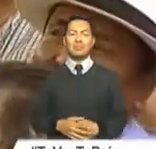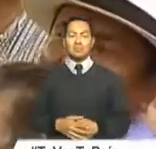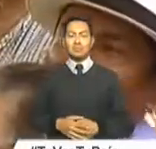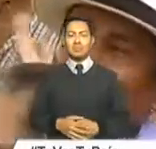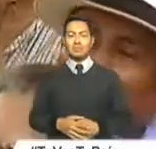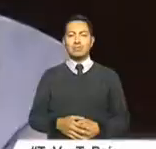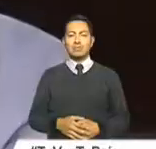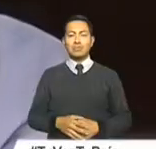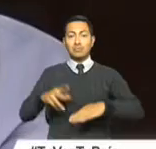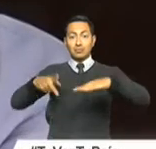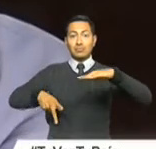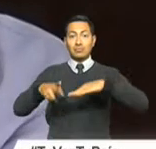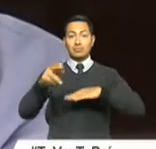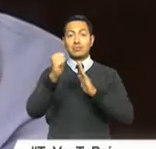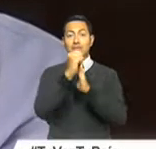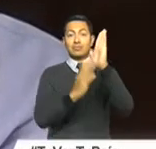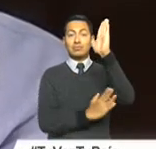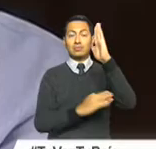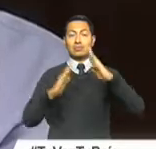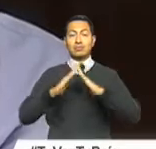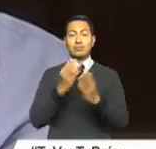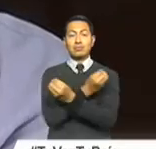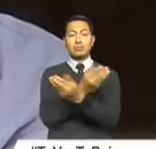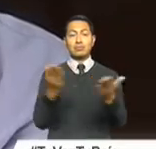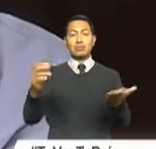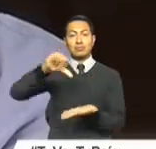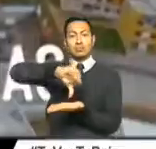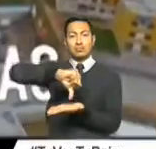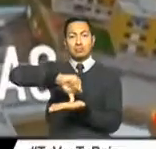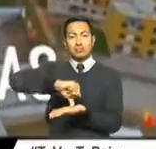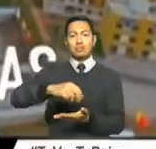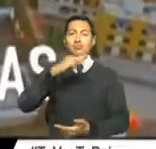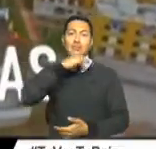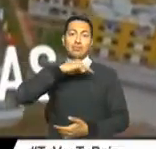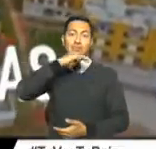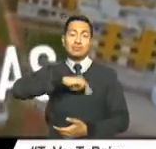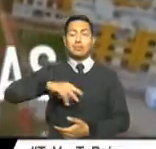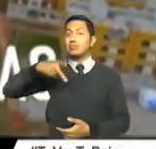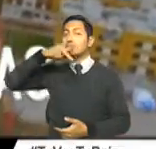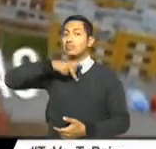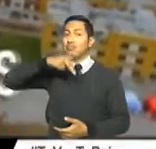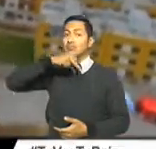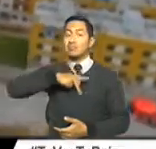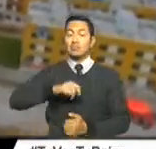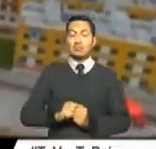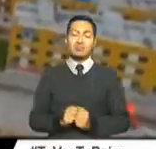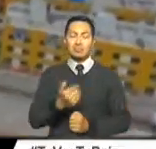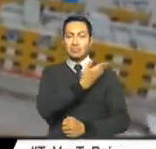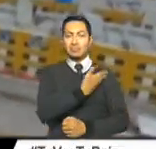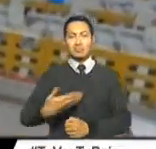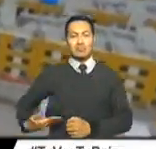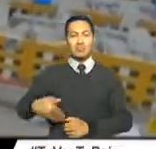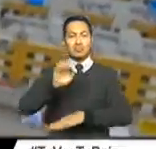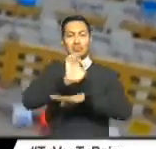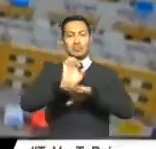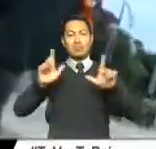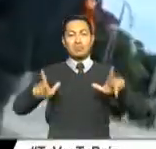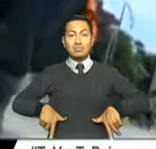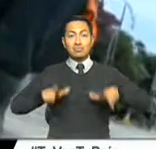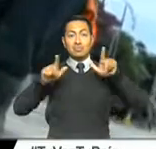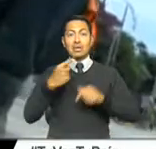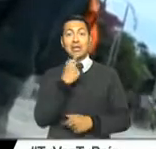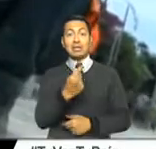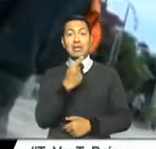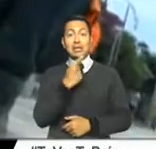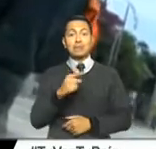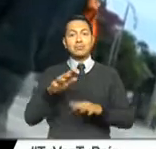la inauguración del proyecto Casa para Todos en los cantones manabitas de Manta y Puerto Viejo, el presidente de la República, Lenín Moreno, destacó que